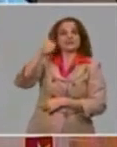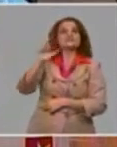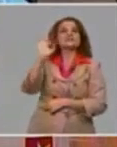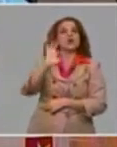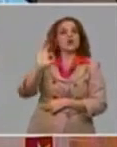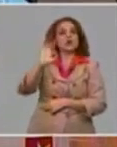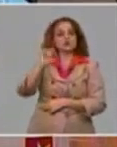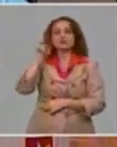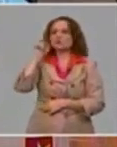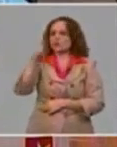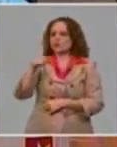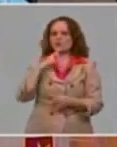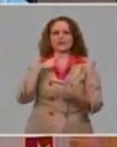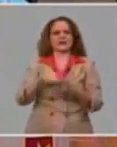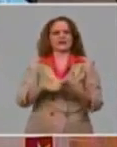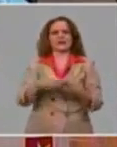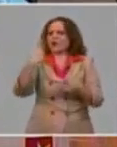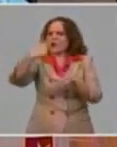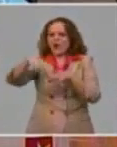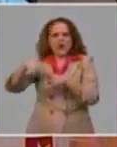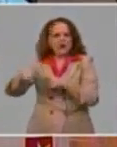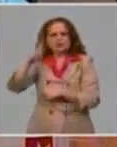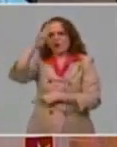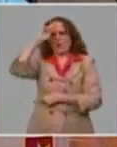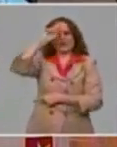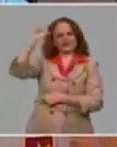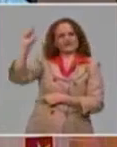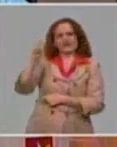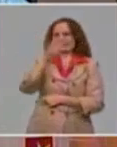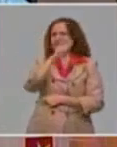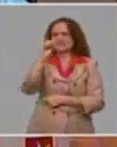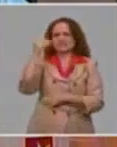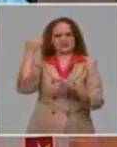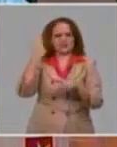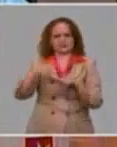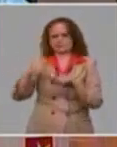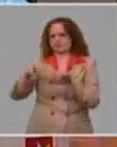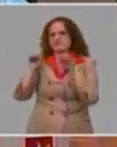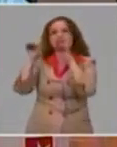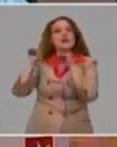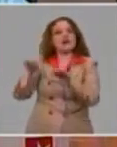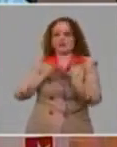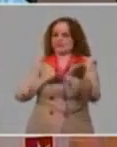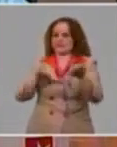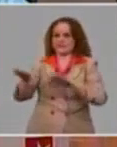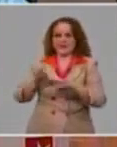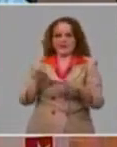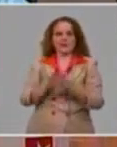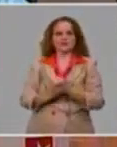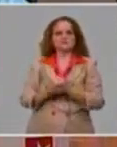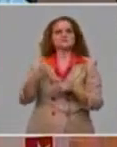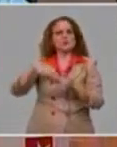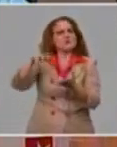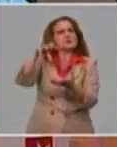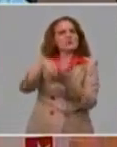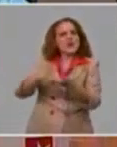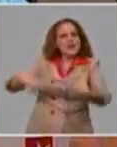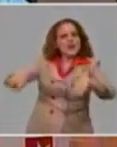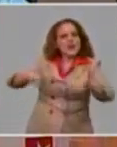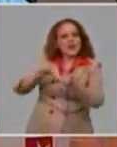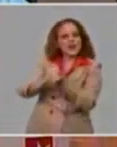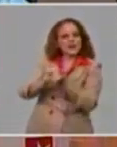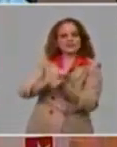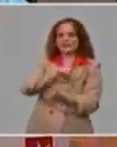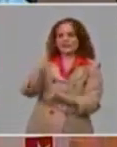hospital Julito Díaz, 300 camas, en el hospital Julio Trigo, 300 camas, más la lavandería definitiva que la estamos concluyendo, en El Salvador